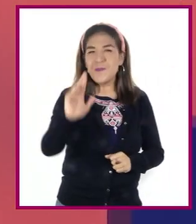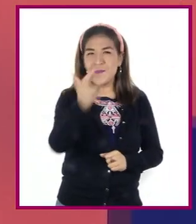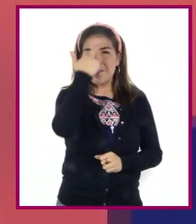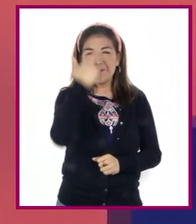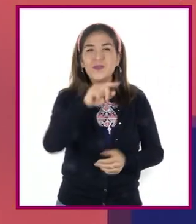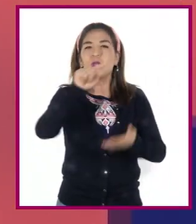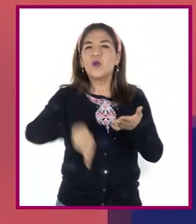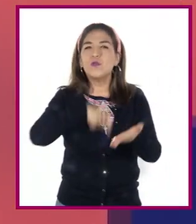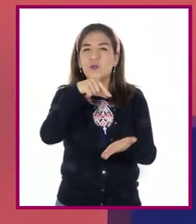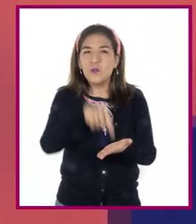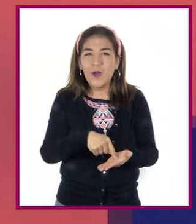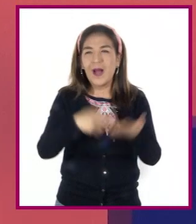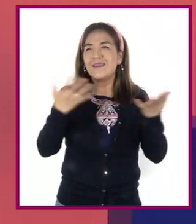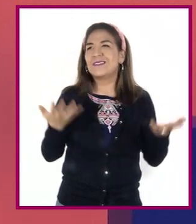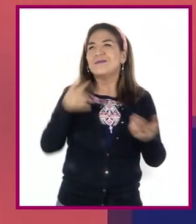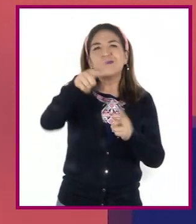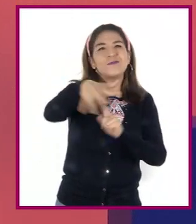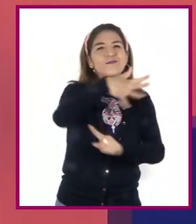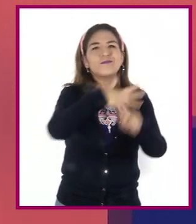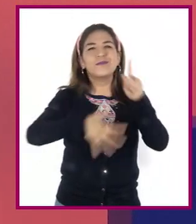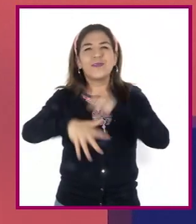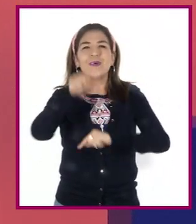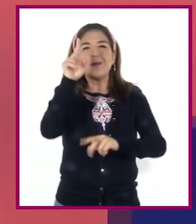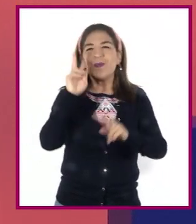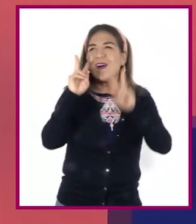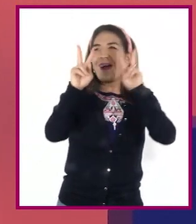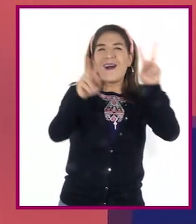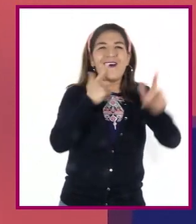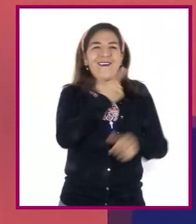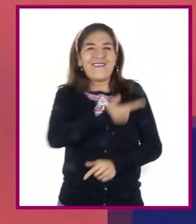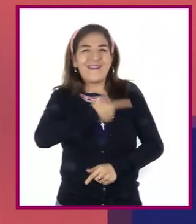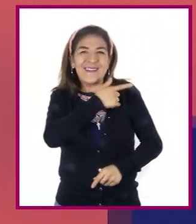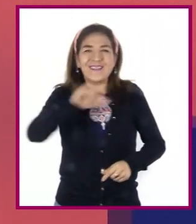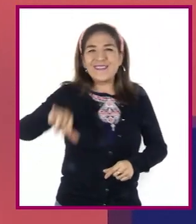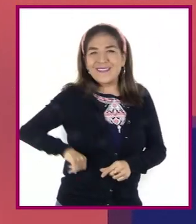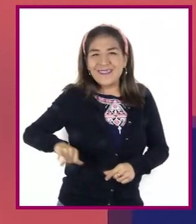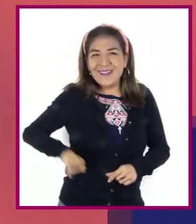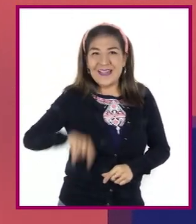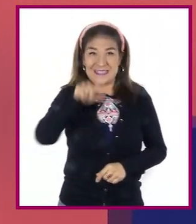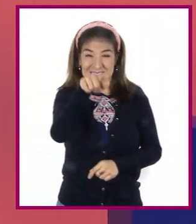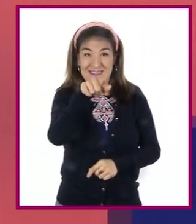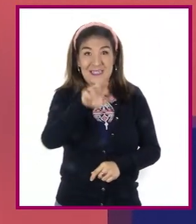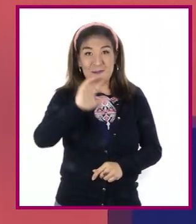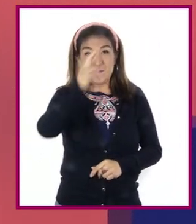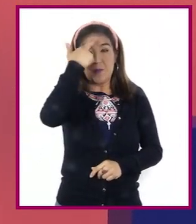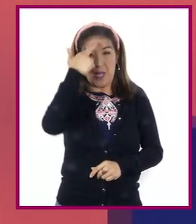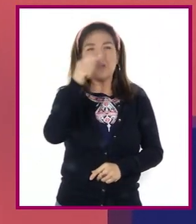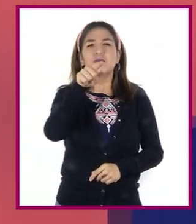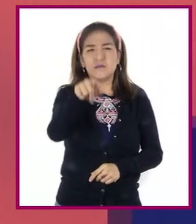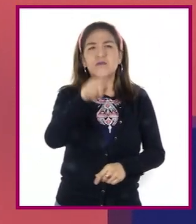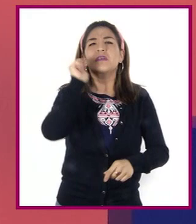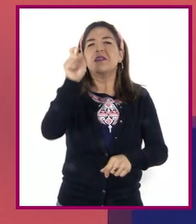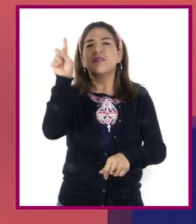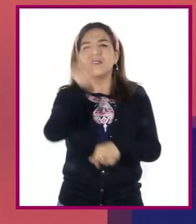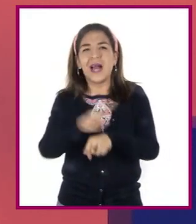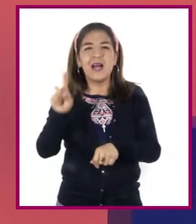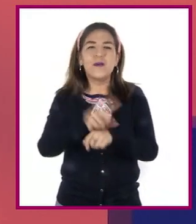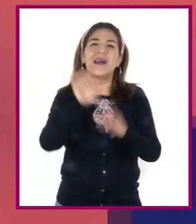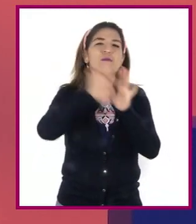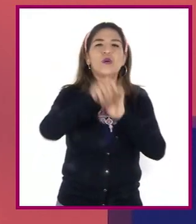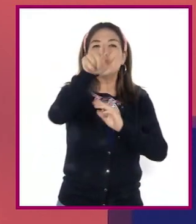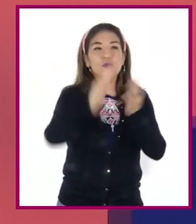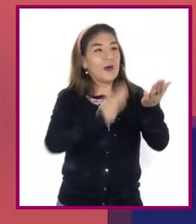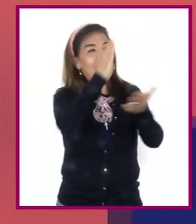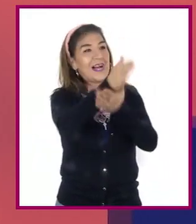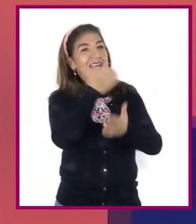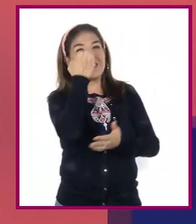algún espacio, algún ambiente que les haya parecido interesante por alguna razón. Puede ser algo que vean diariamente de camino a la